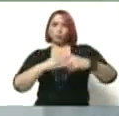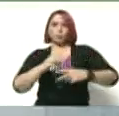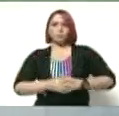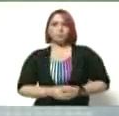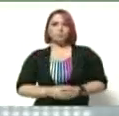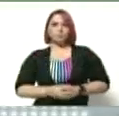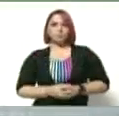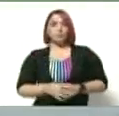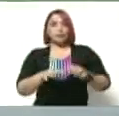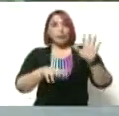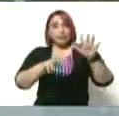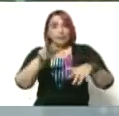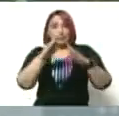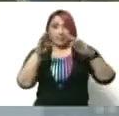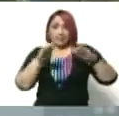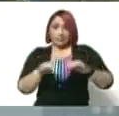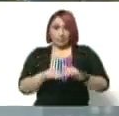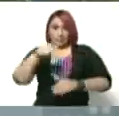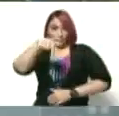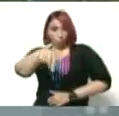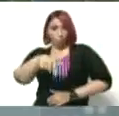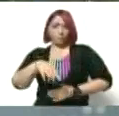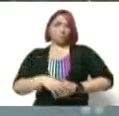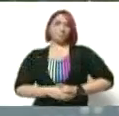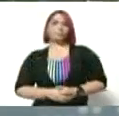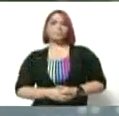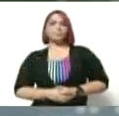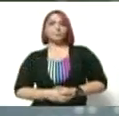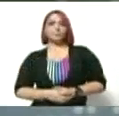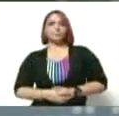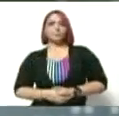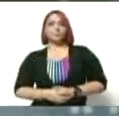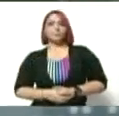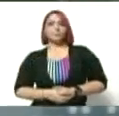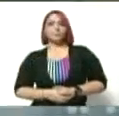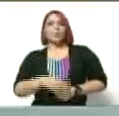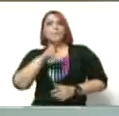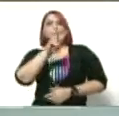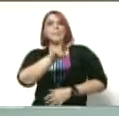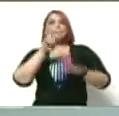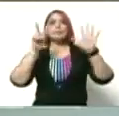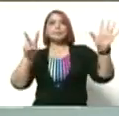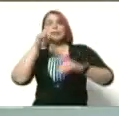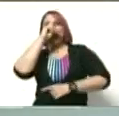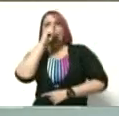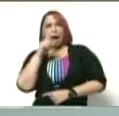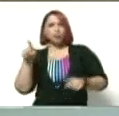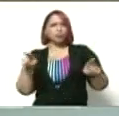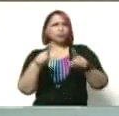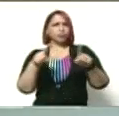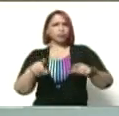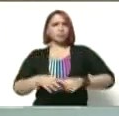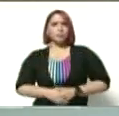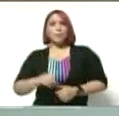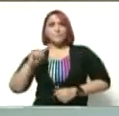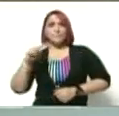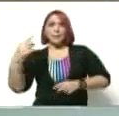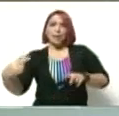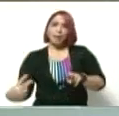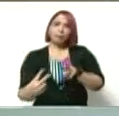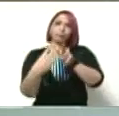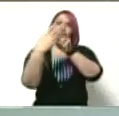13 de diciembre se cumplen 27 años del primer encuentro entre